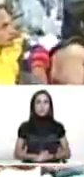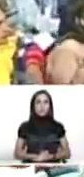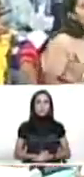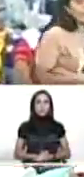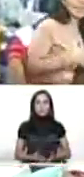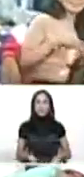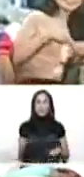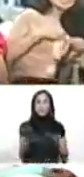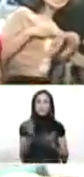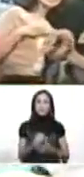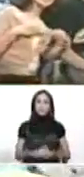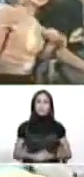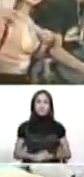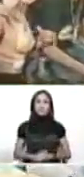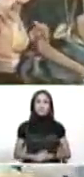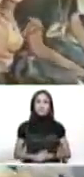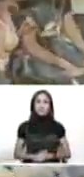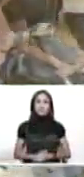Ya basta ya.